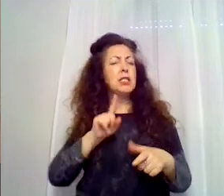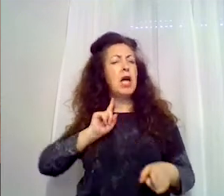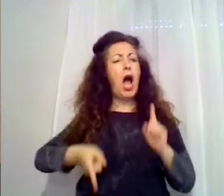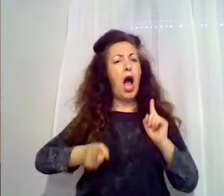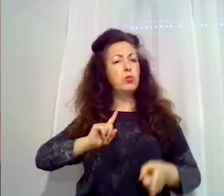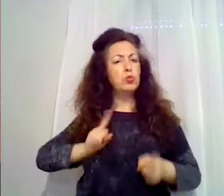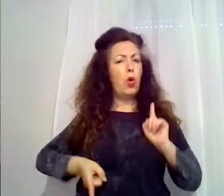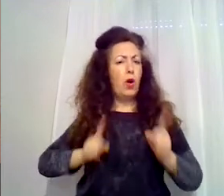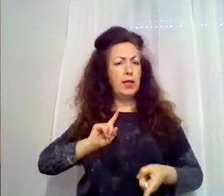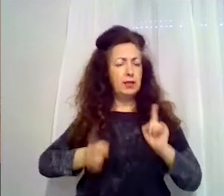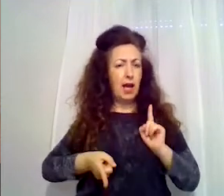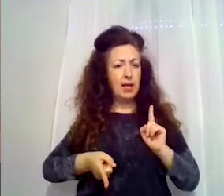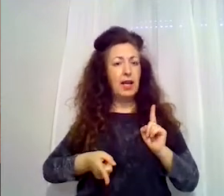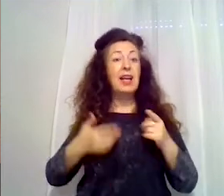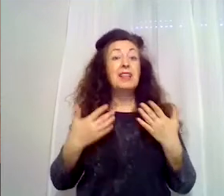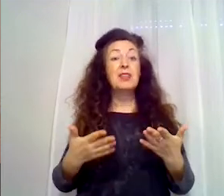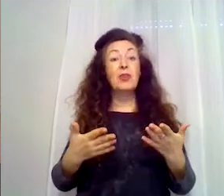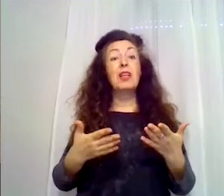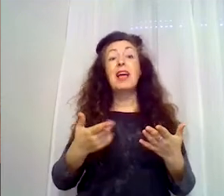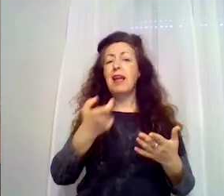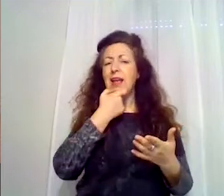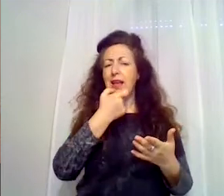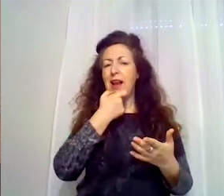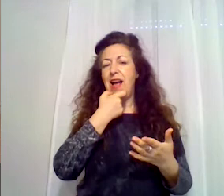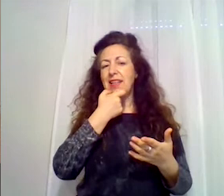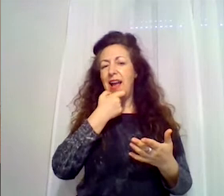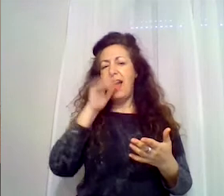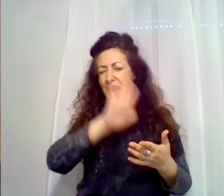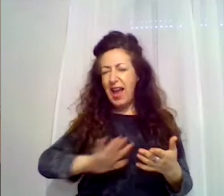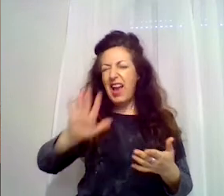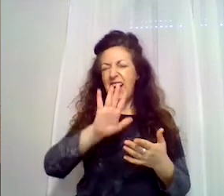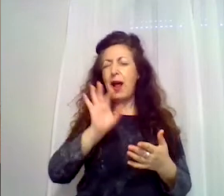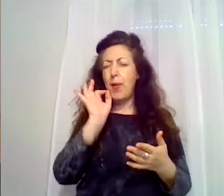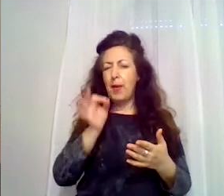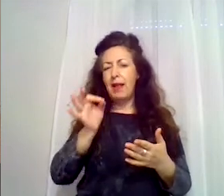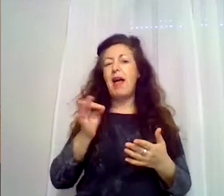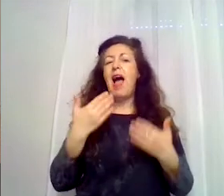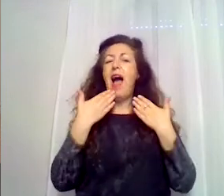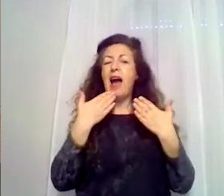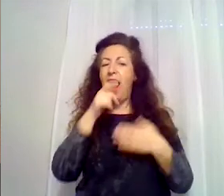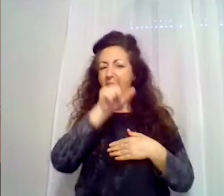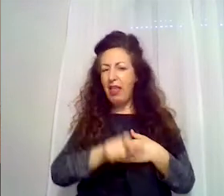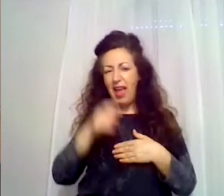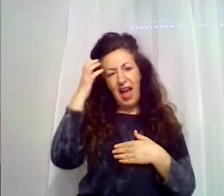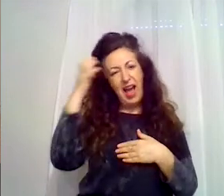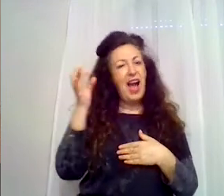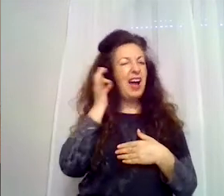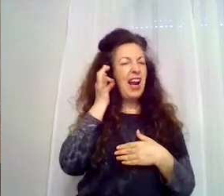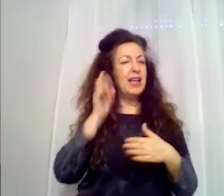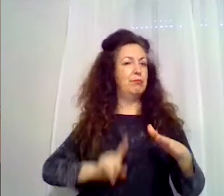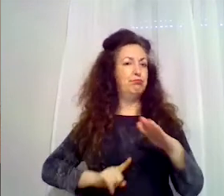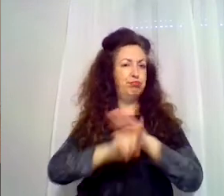contado aquí va uniendo. Marlowe es el hijo de un zapatero de Canterbury